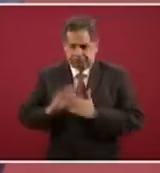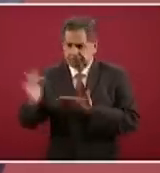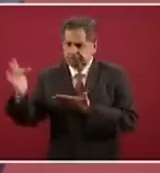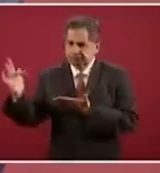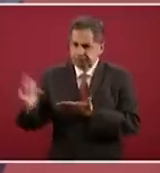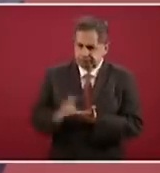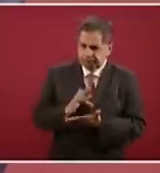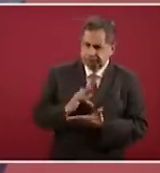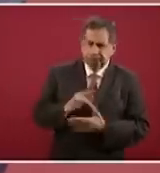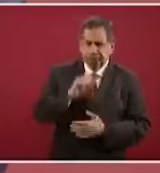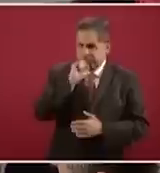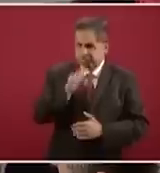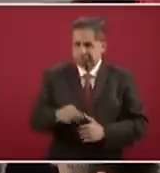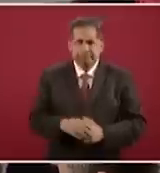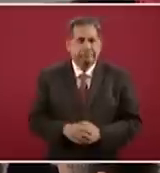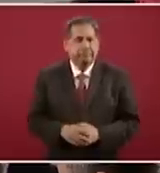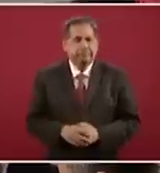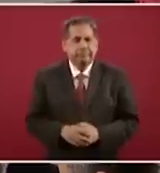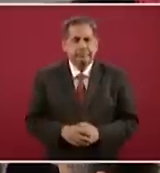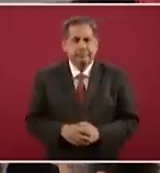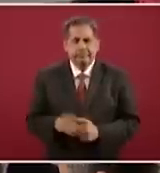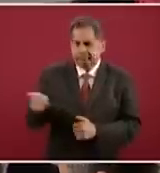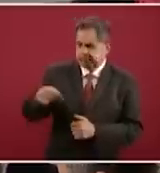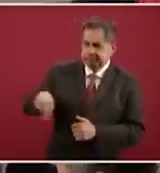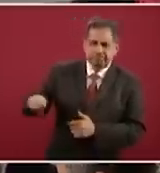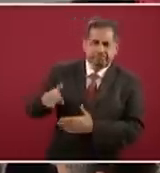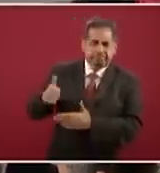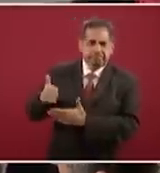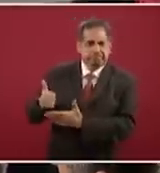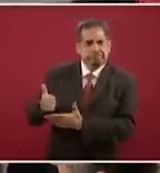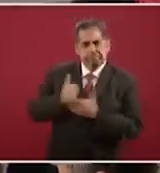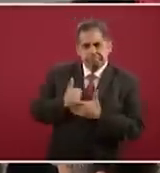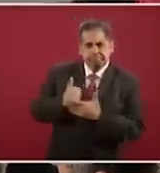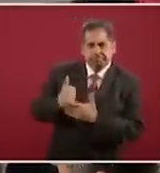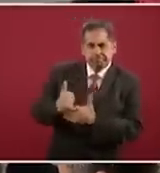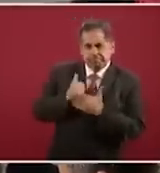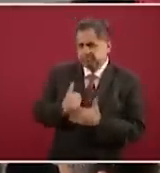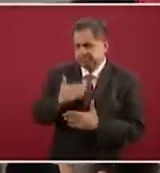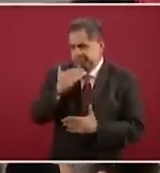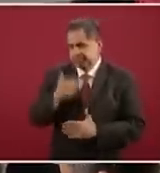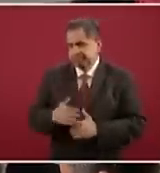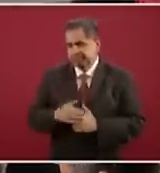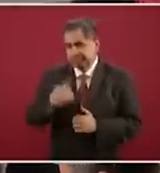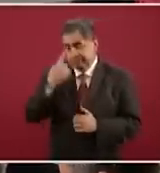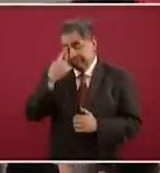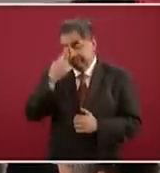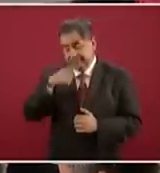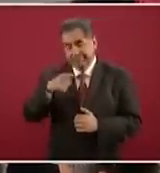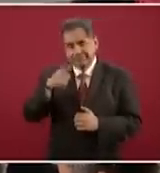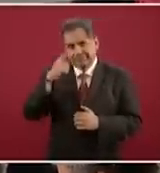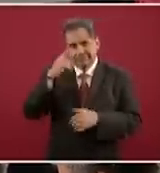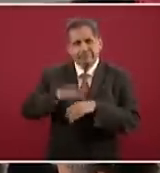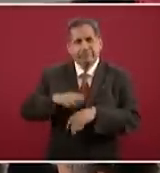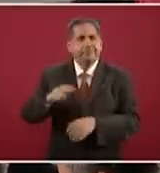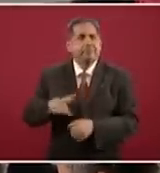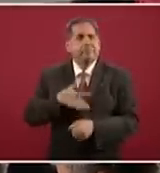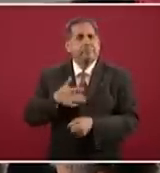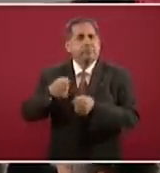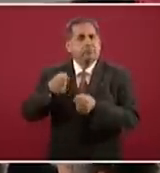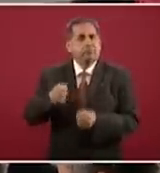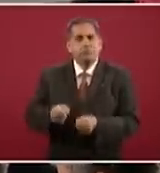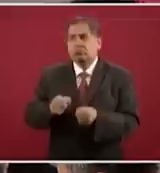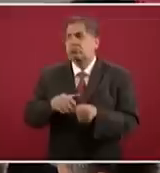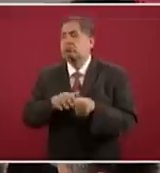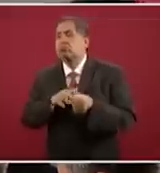que están ayudando para garantizar la seguridad pública